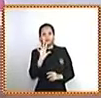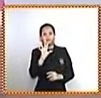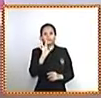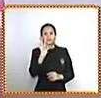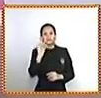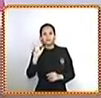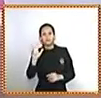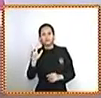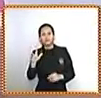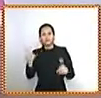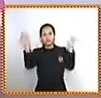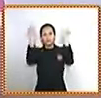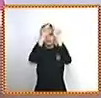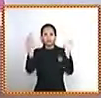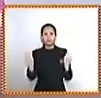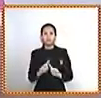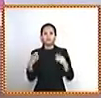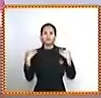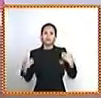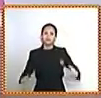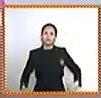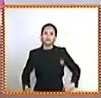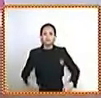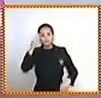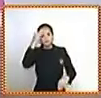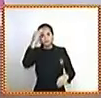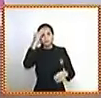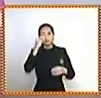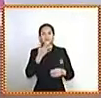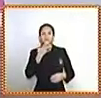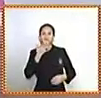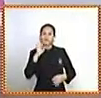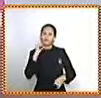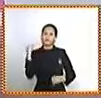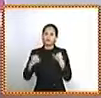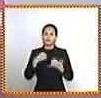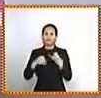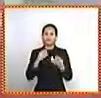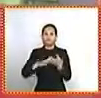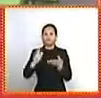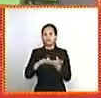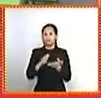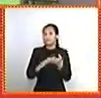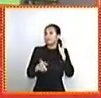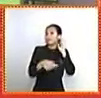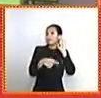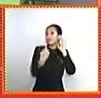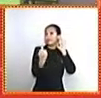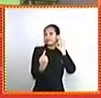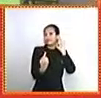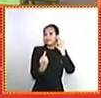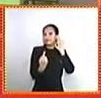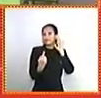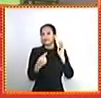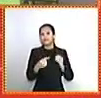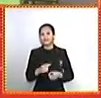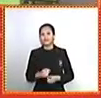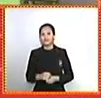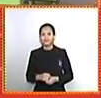83. En el cuadro del cuerpo lo podemos encontrar en la frente. Mucha suerte, jugador, si se invirtió para más uno.